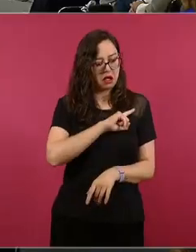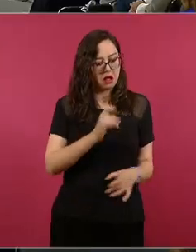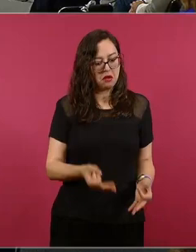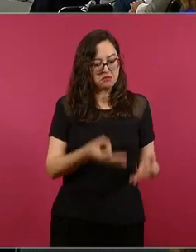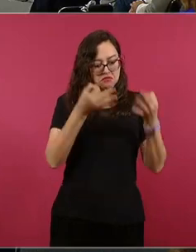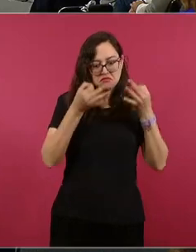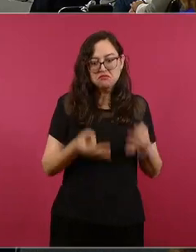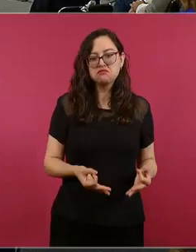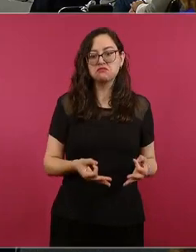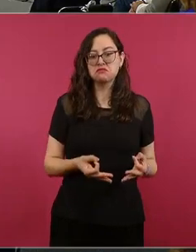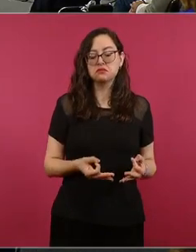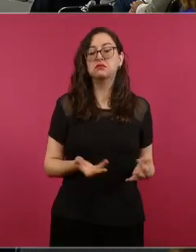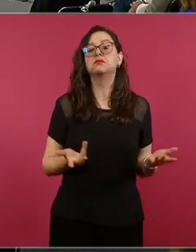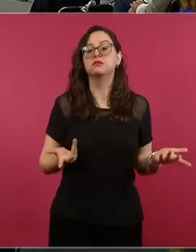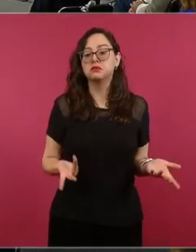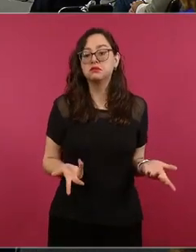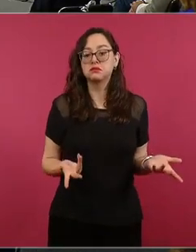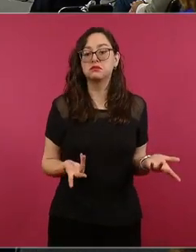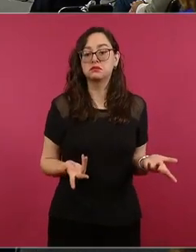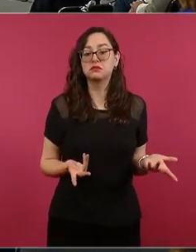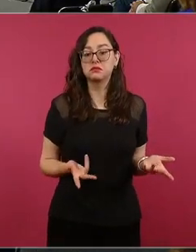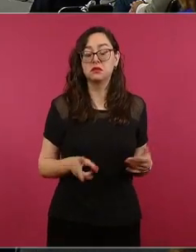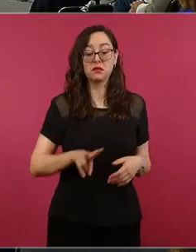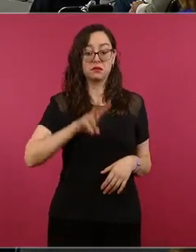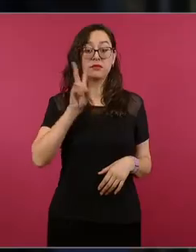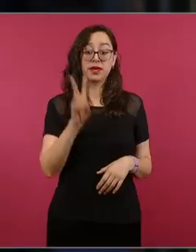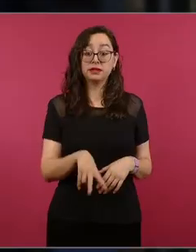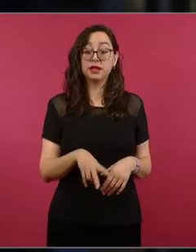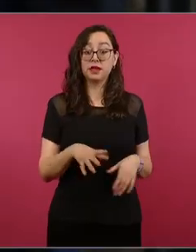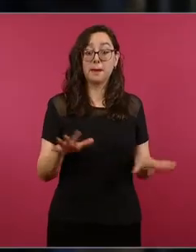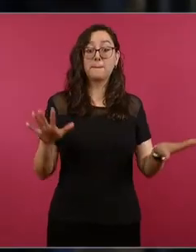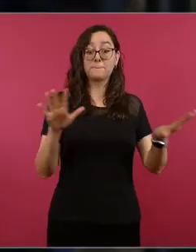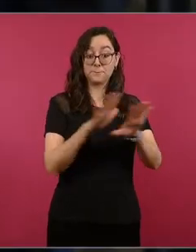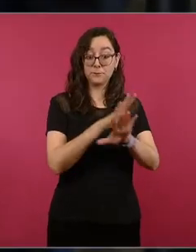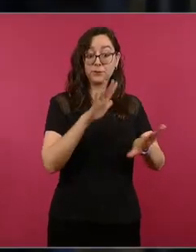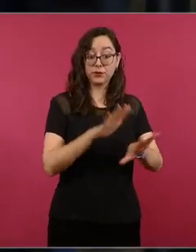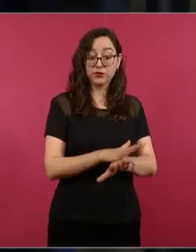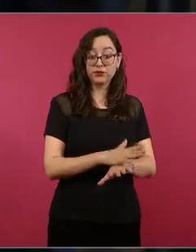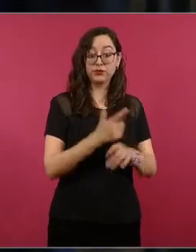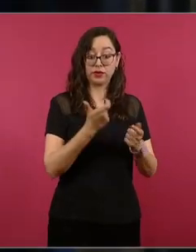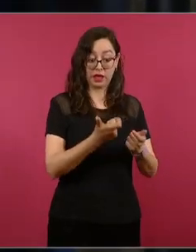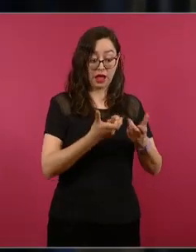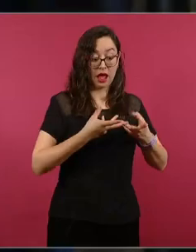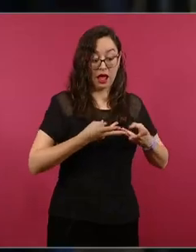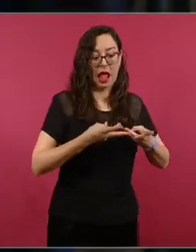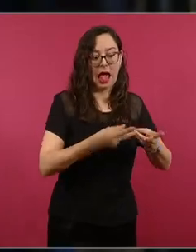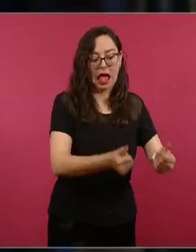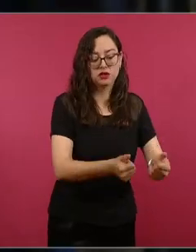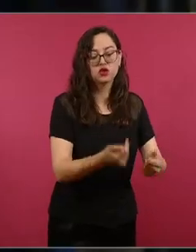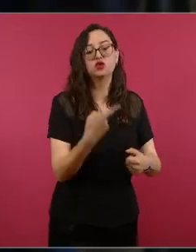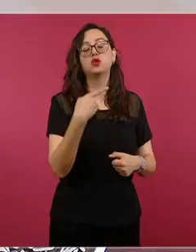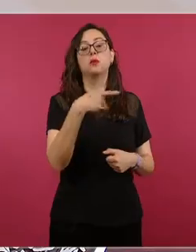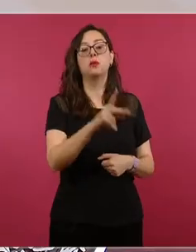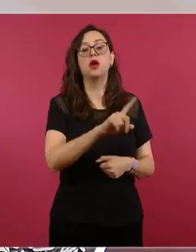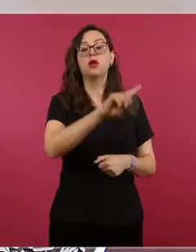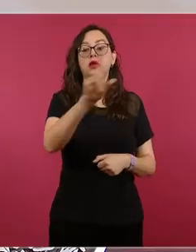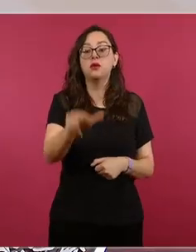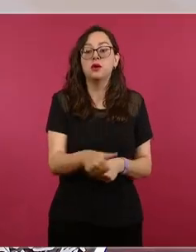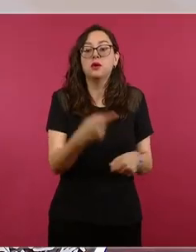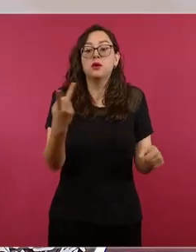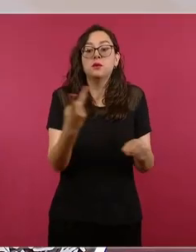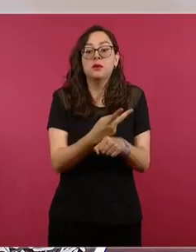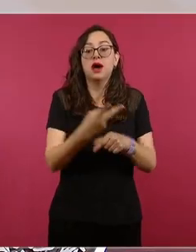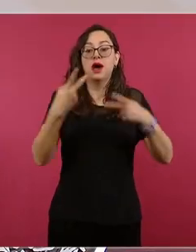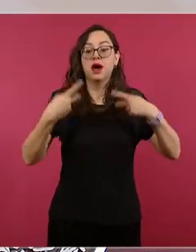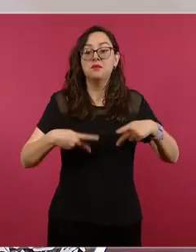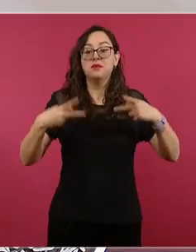costos, pero el hecho de mantenerse ya con la normatividad, modificar sus fórmulas, les permitieron inclusive